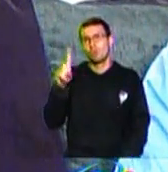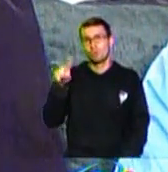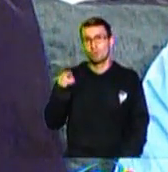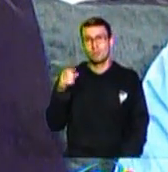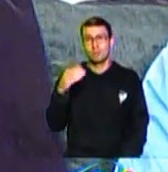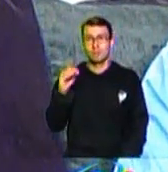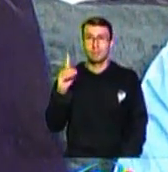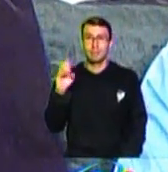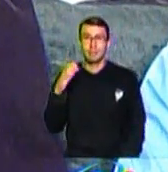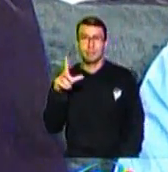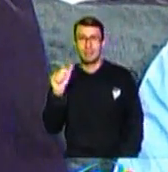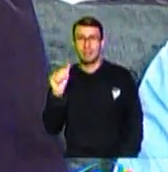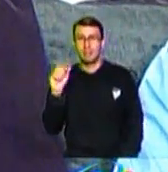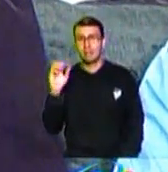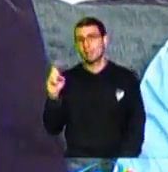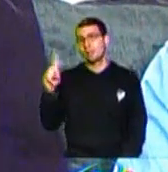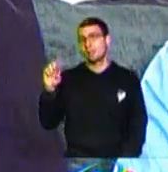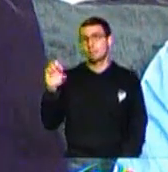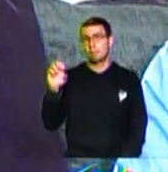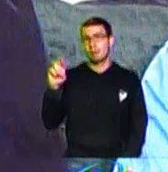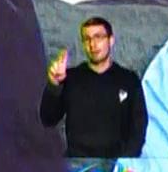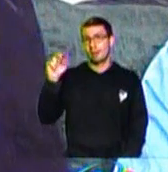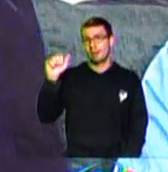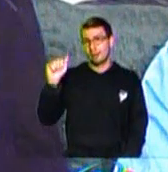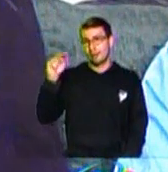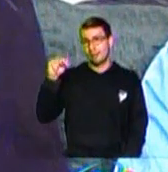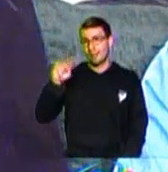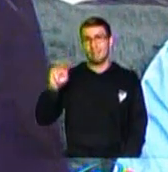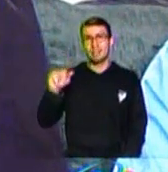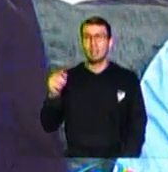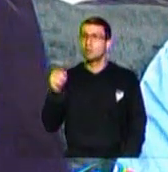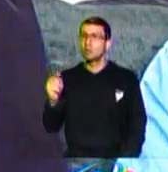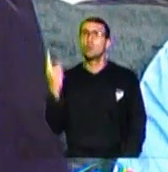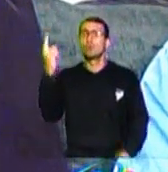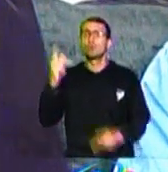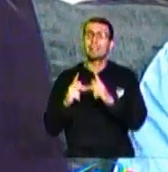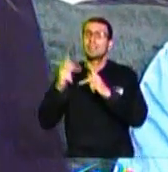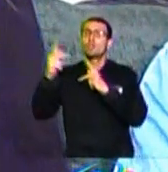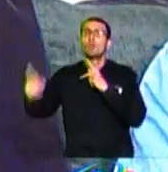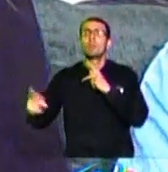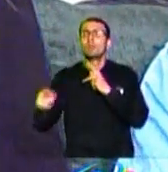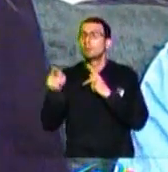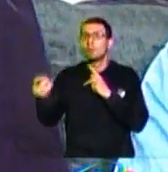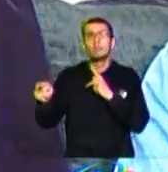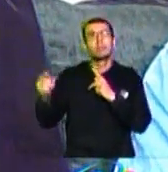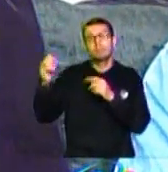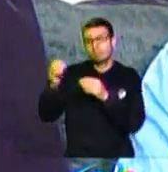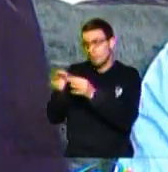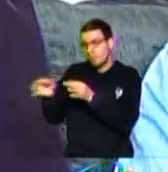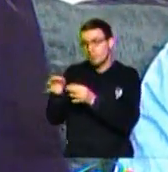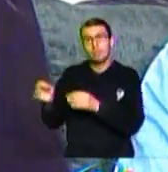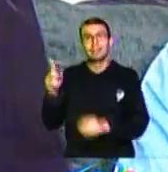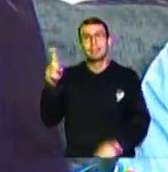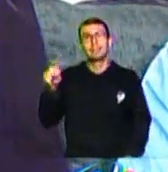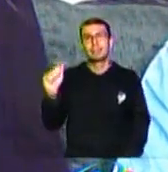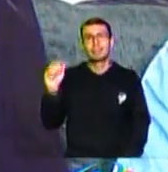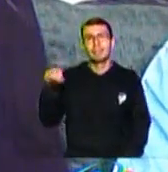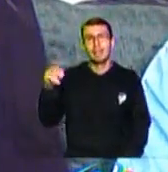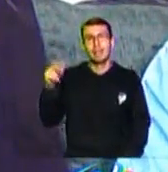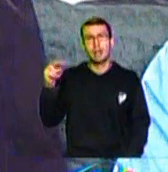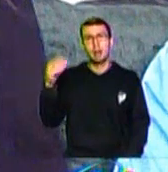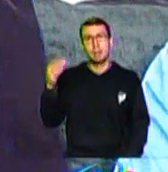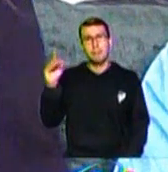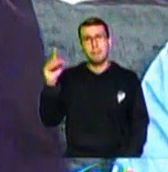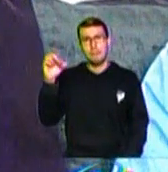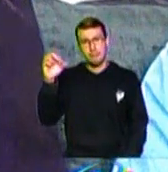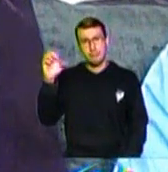San Pedro. Allí se va a ver todo el programa de ecografías, va a haber consulta, va a haber orientación nutricional, y